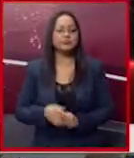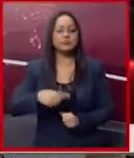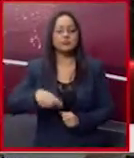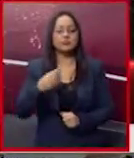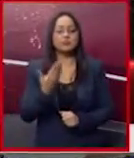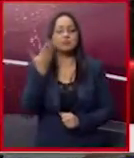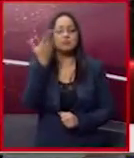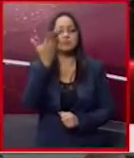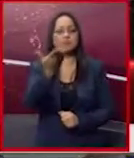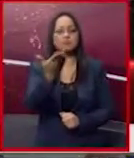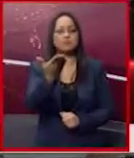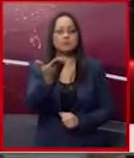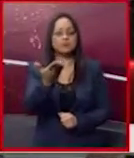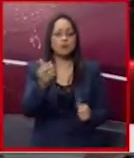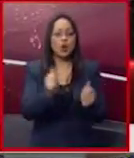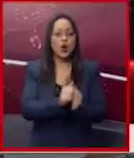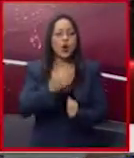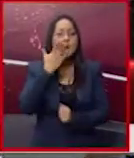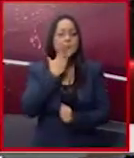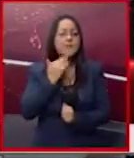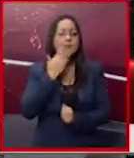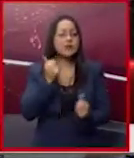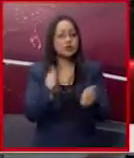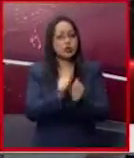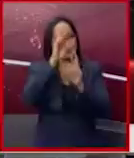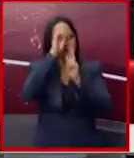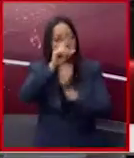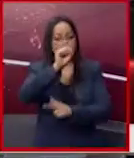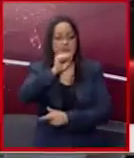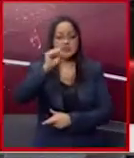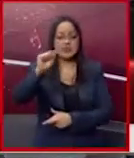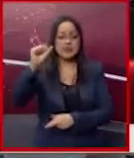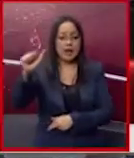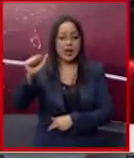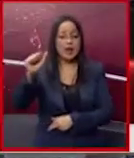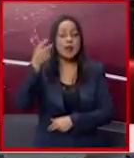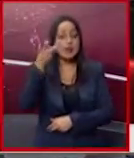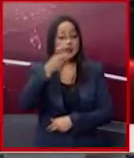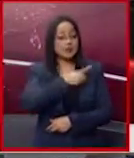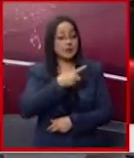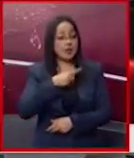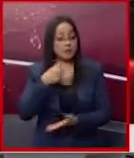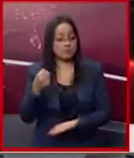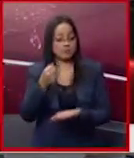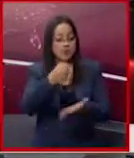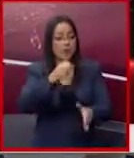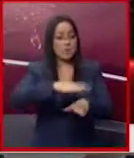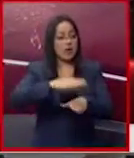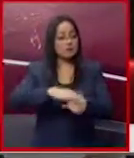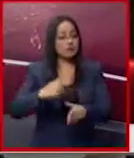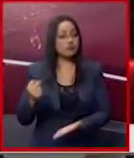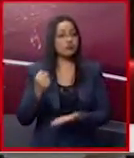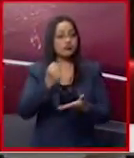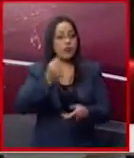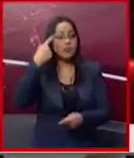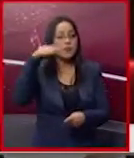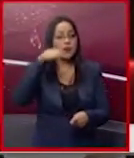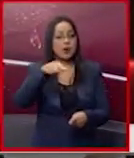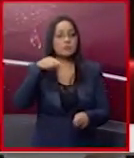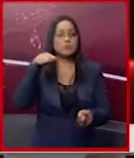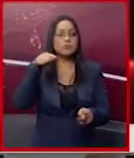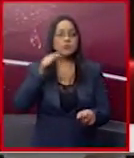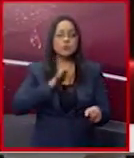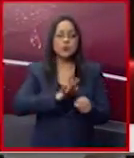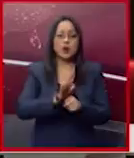pedimos muy amablemente y respetuosamente a la Secretaría de Salud invertir mayores recursos,